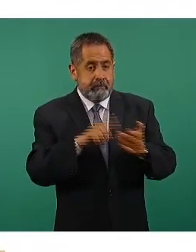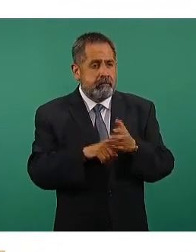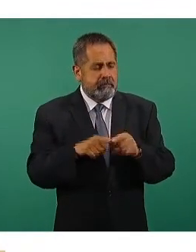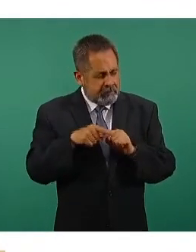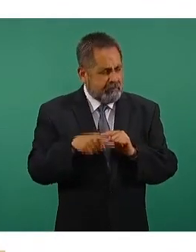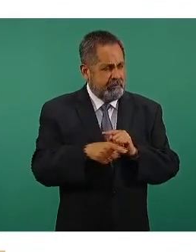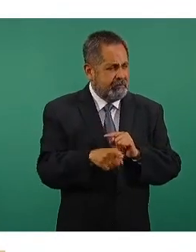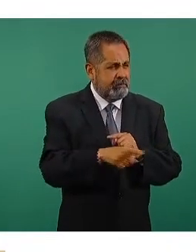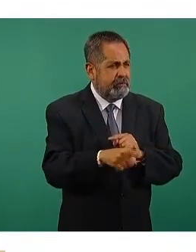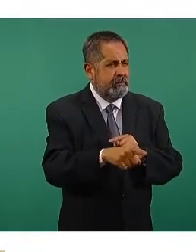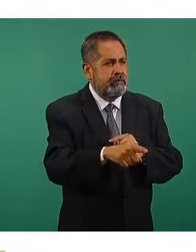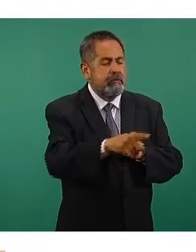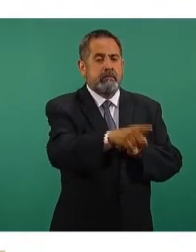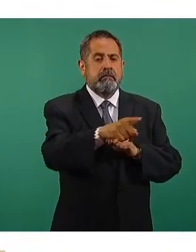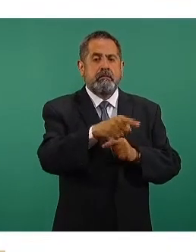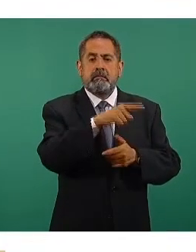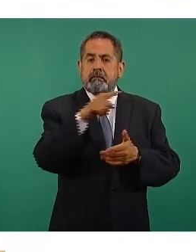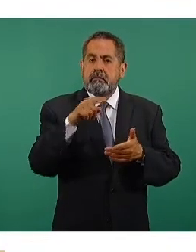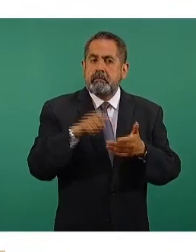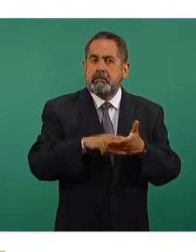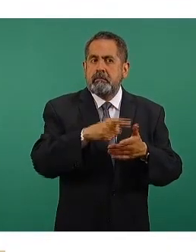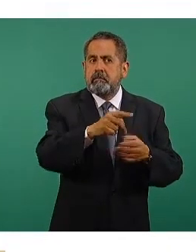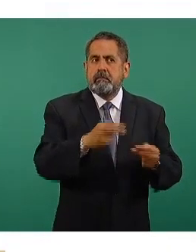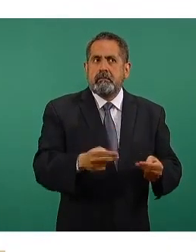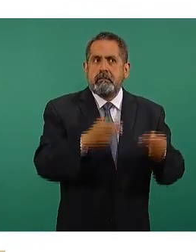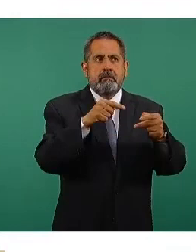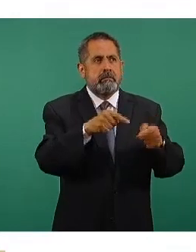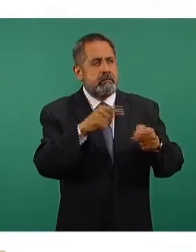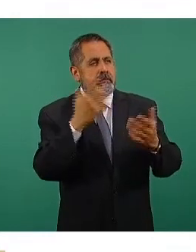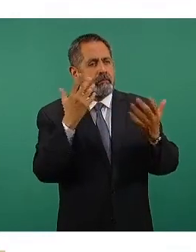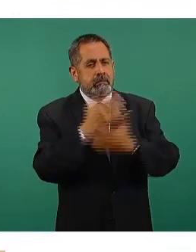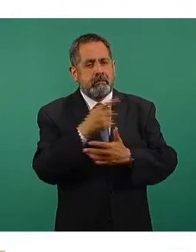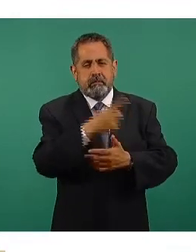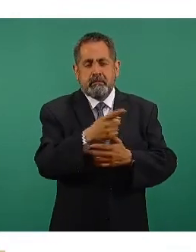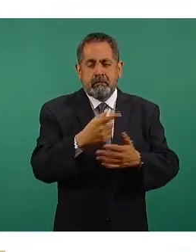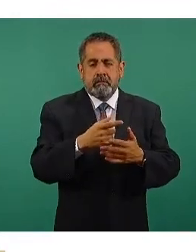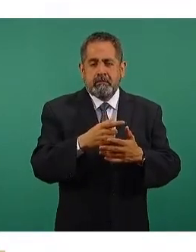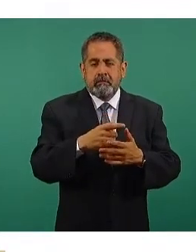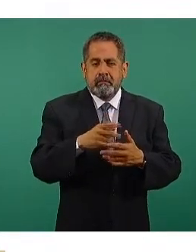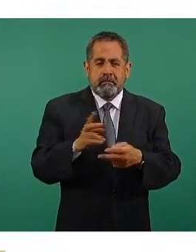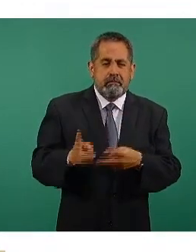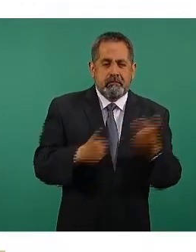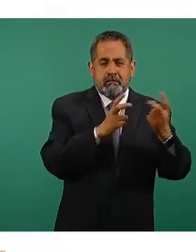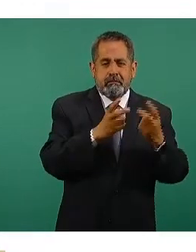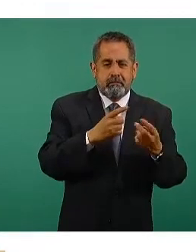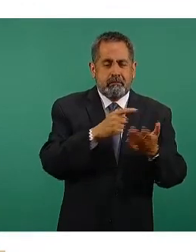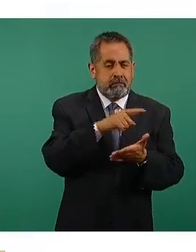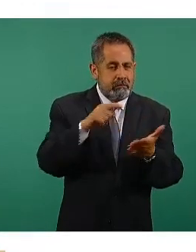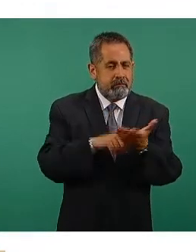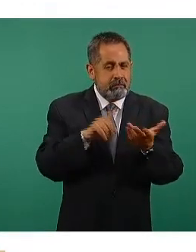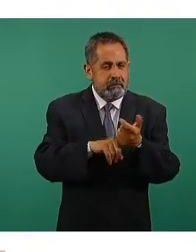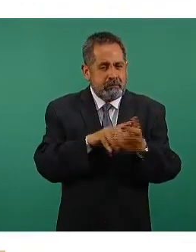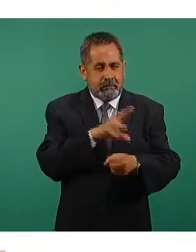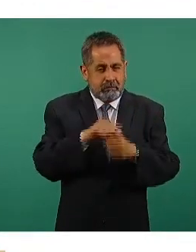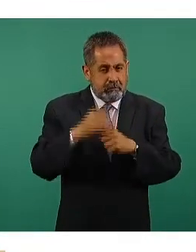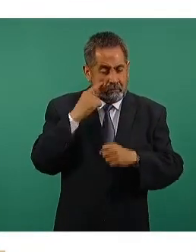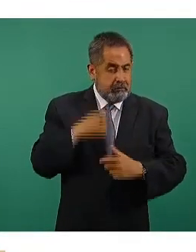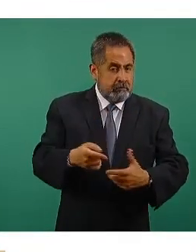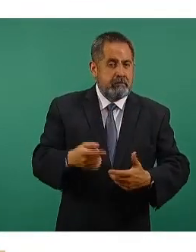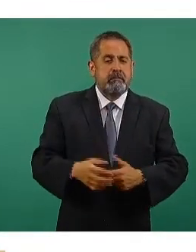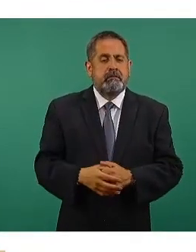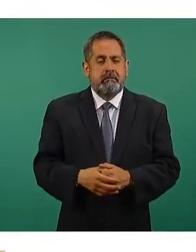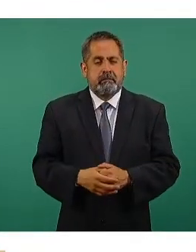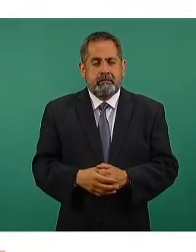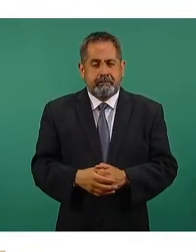una accesoria. Podemos ver la que sigue. Está la accesoria completa, está ahí ya la excavación completa también,